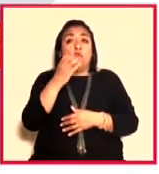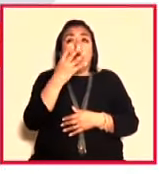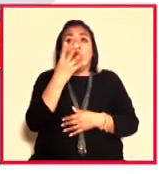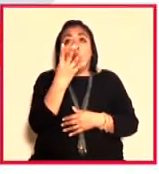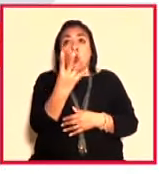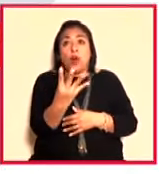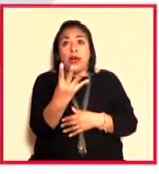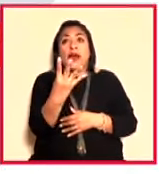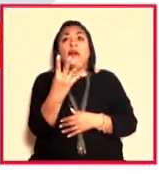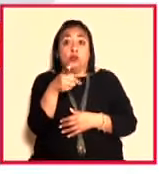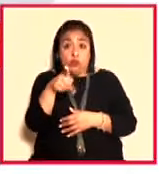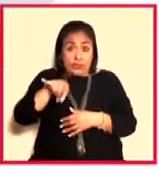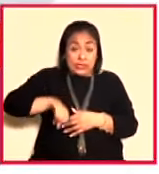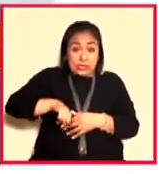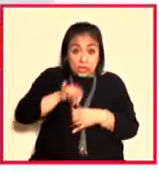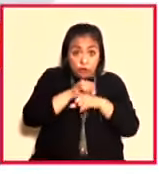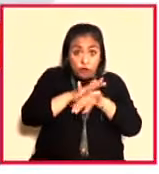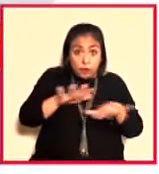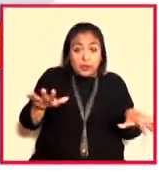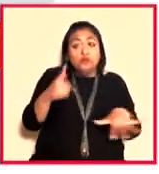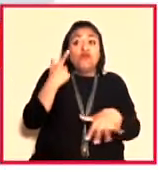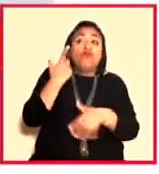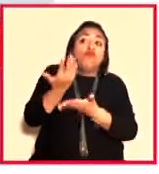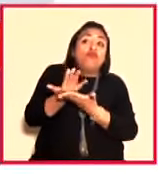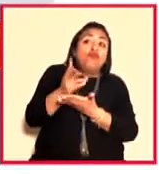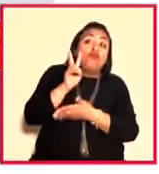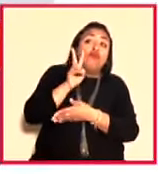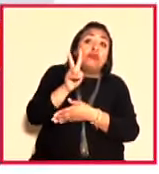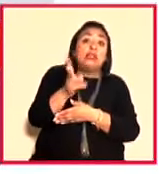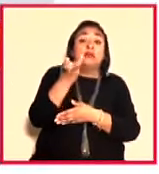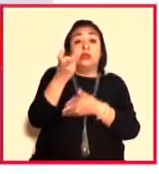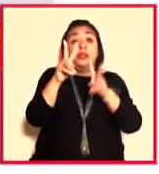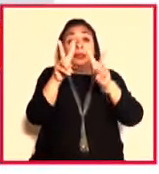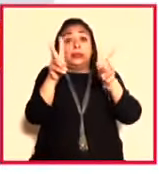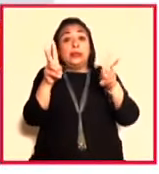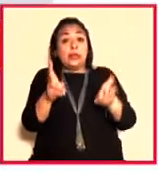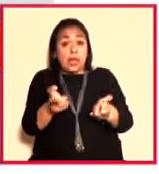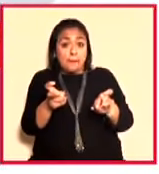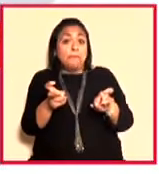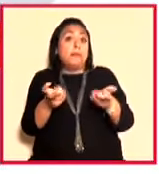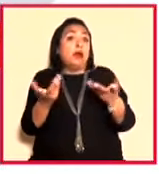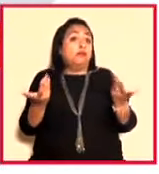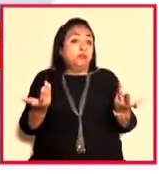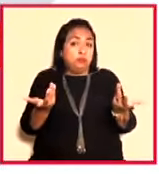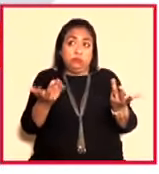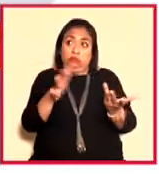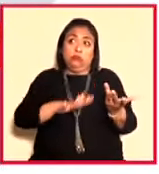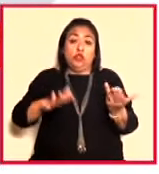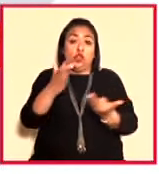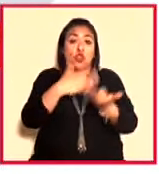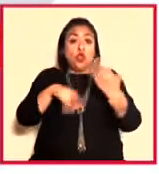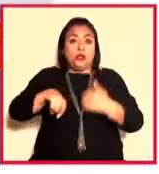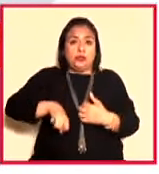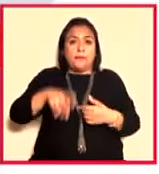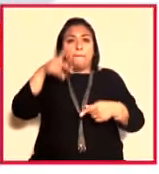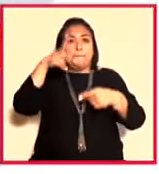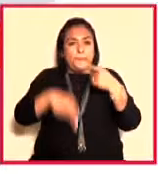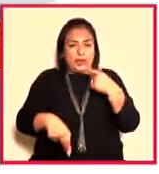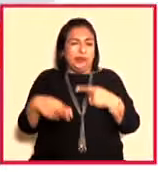esta información. Bueno, pues hay que estar muy pendiente porque es un asunto de orden público. Vamos a la pausa, regresamos enseguida.